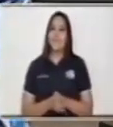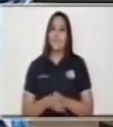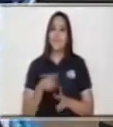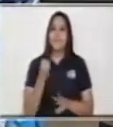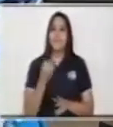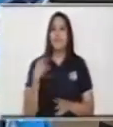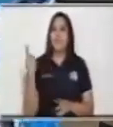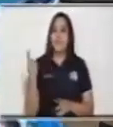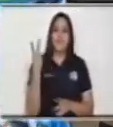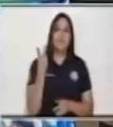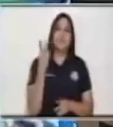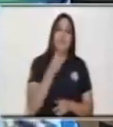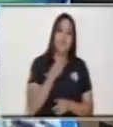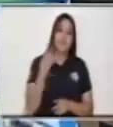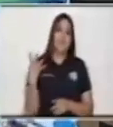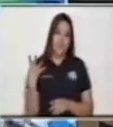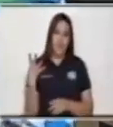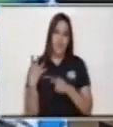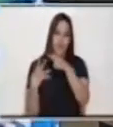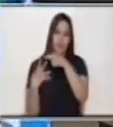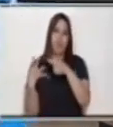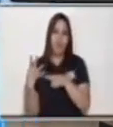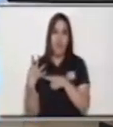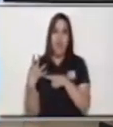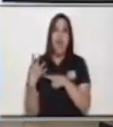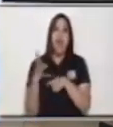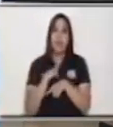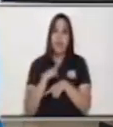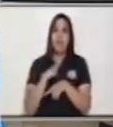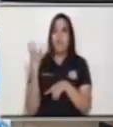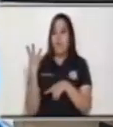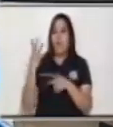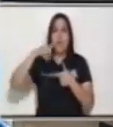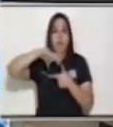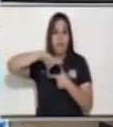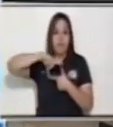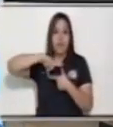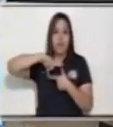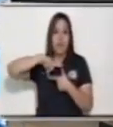contemos 1, 2, 3, 4. Tengo 4 rectángulos.